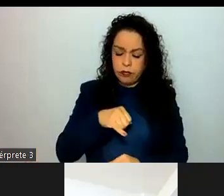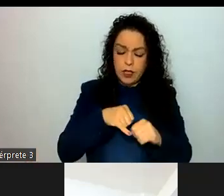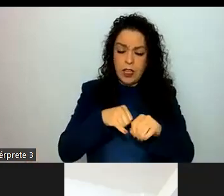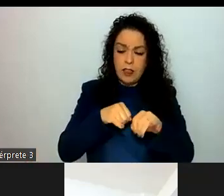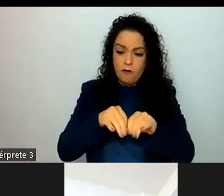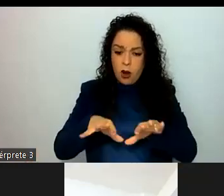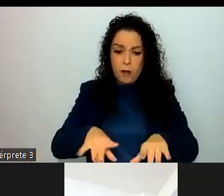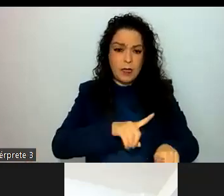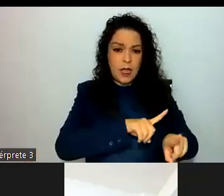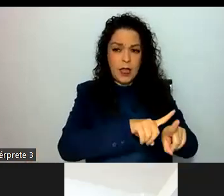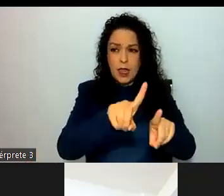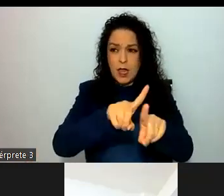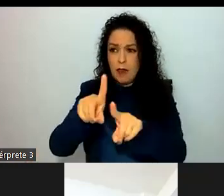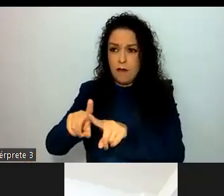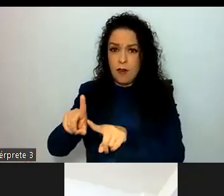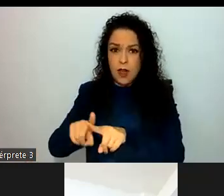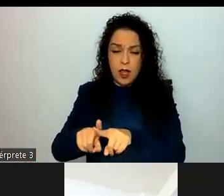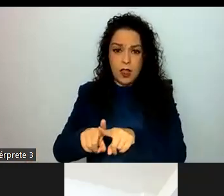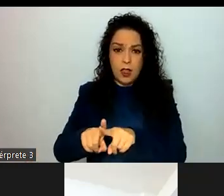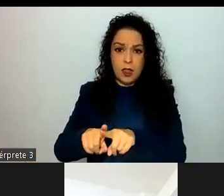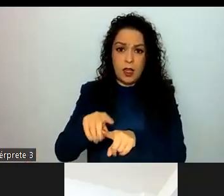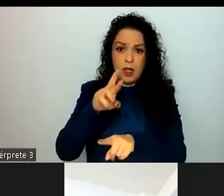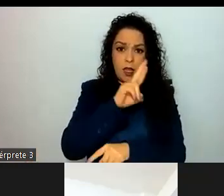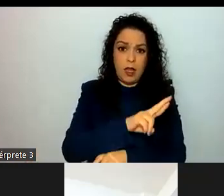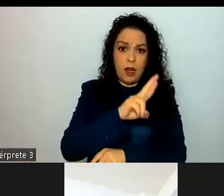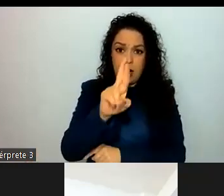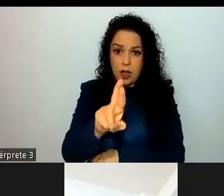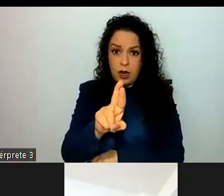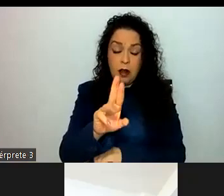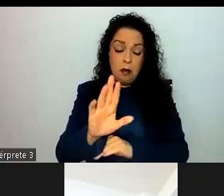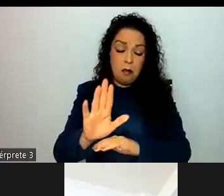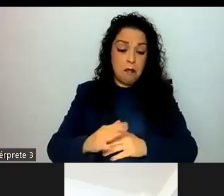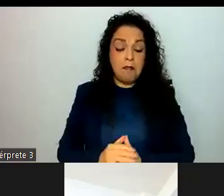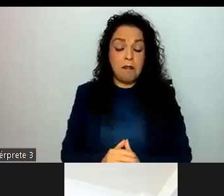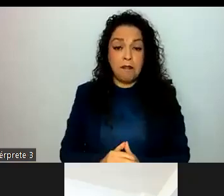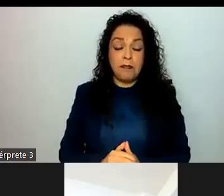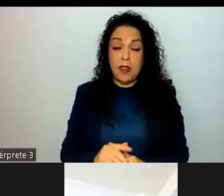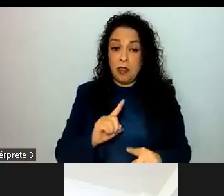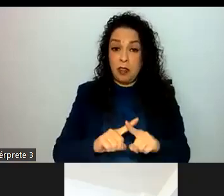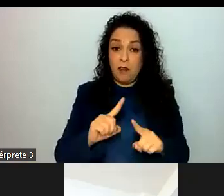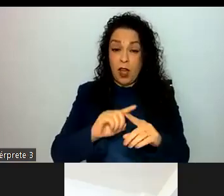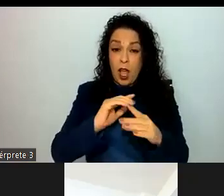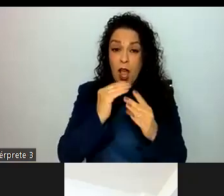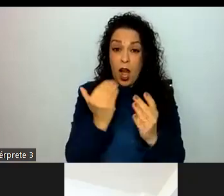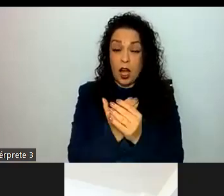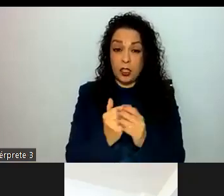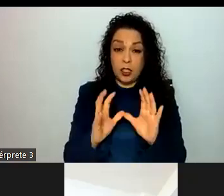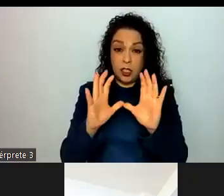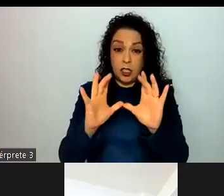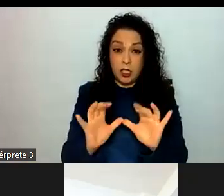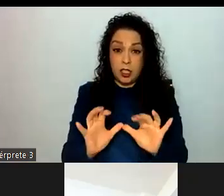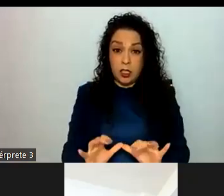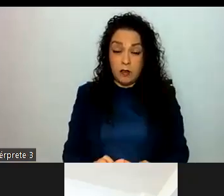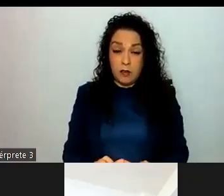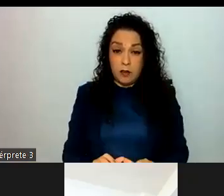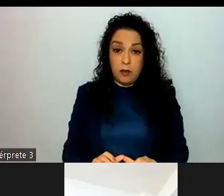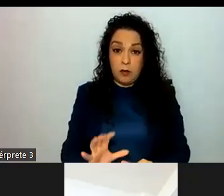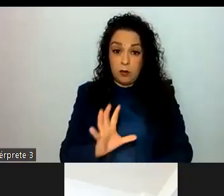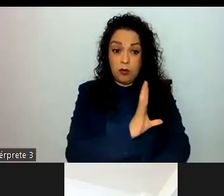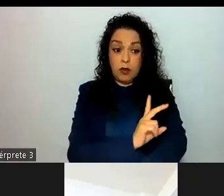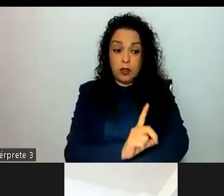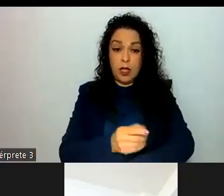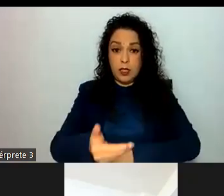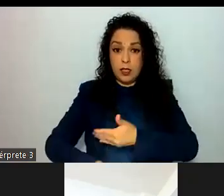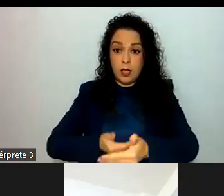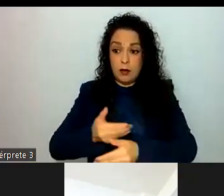diversos recursos y que, bueno, en todos los archivos de la Coordinación de Servicios Parlamentarios y de la Subdirección de